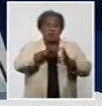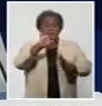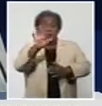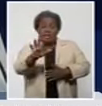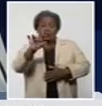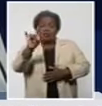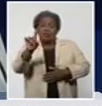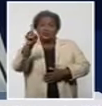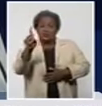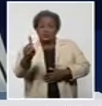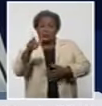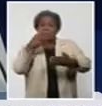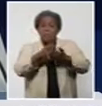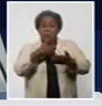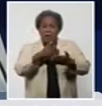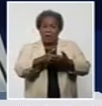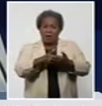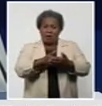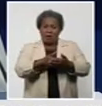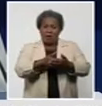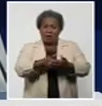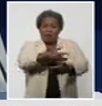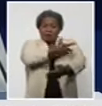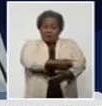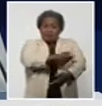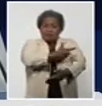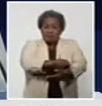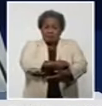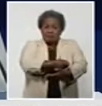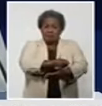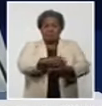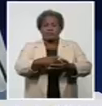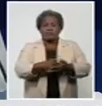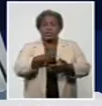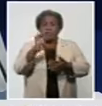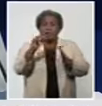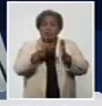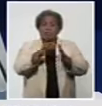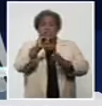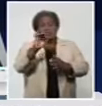4.591 muestras, prácticamente 4.600 muestras. Cada día